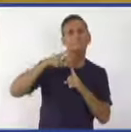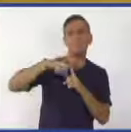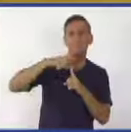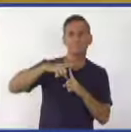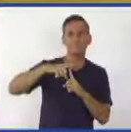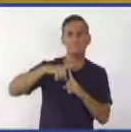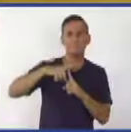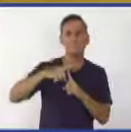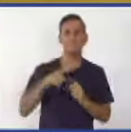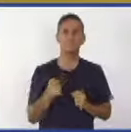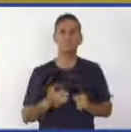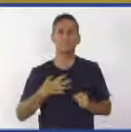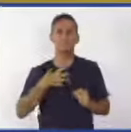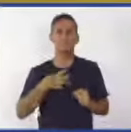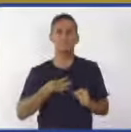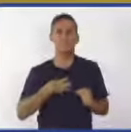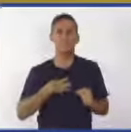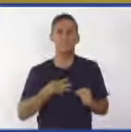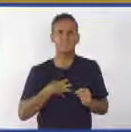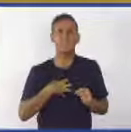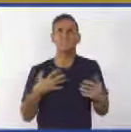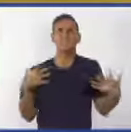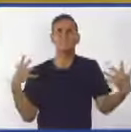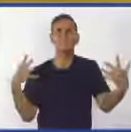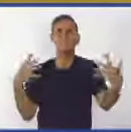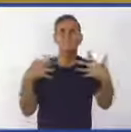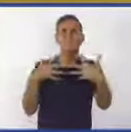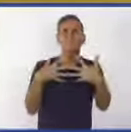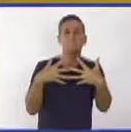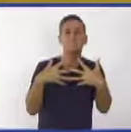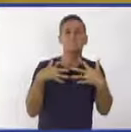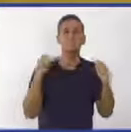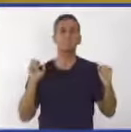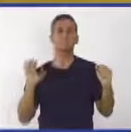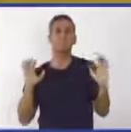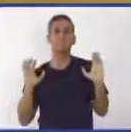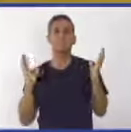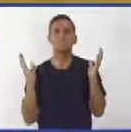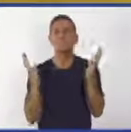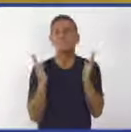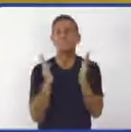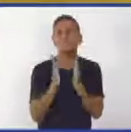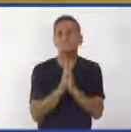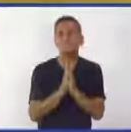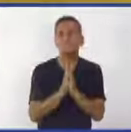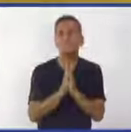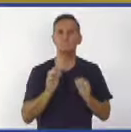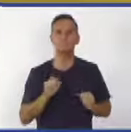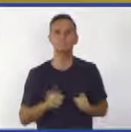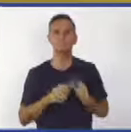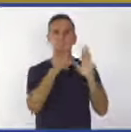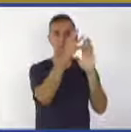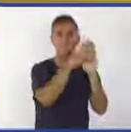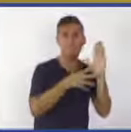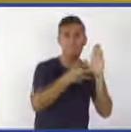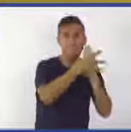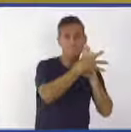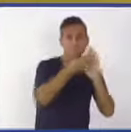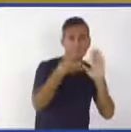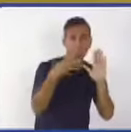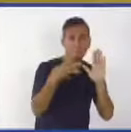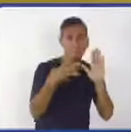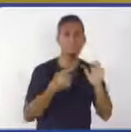con el completamiento de un cuadro sinóptico un cuadro sinóptico muchachos donde ustedes